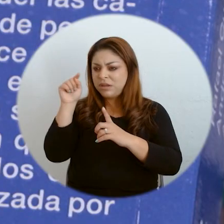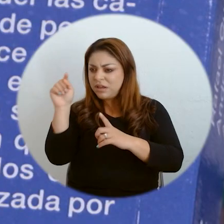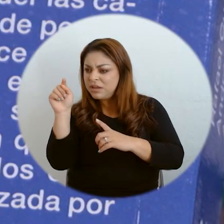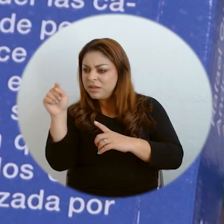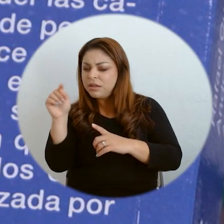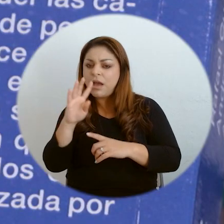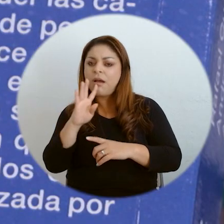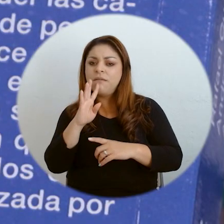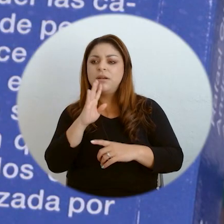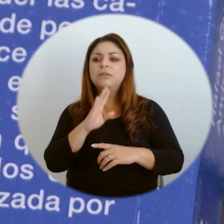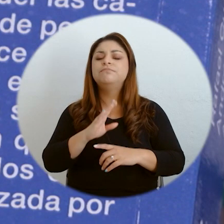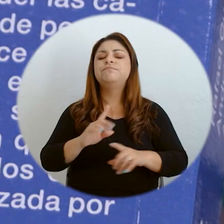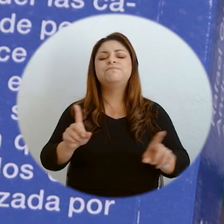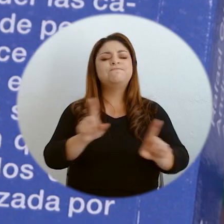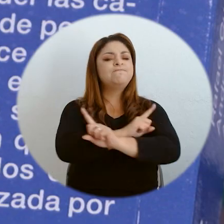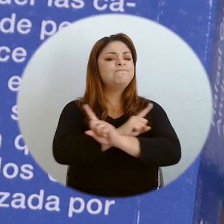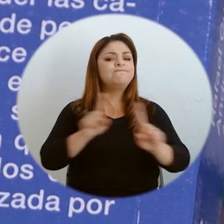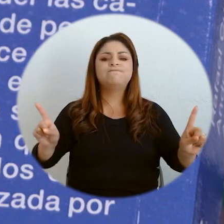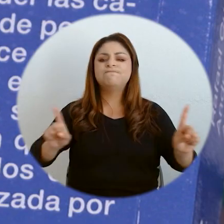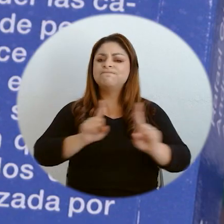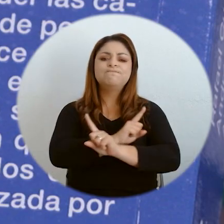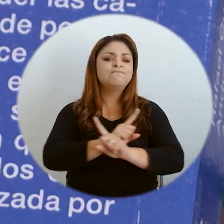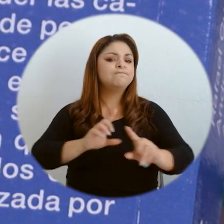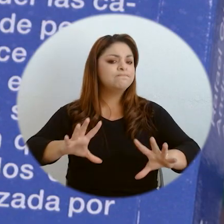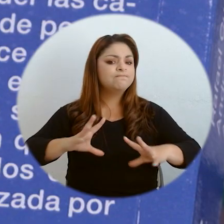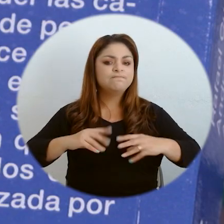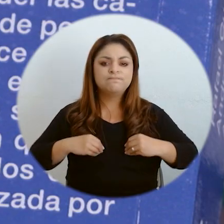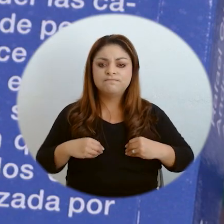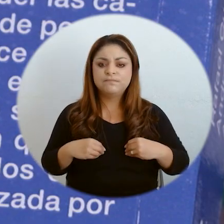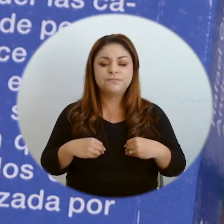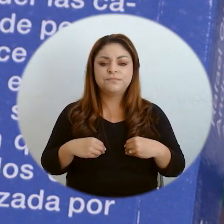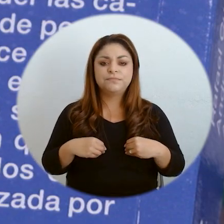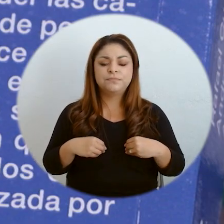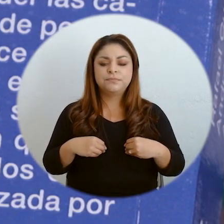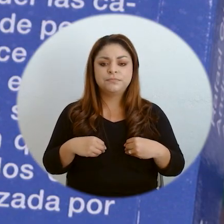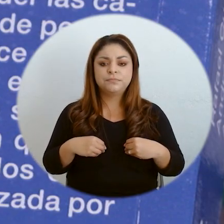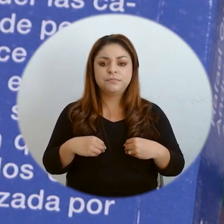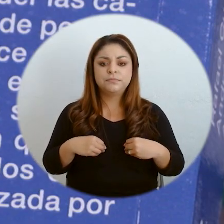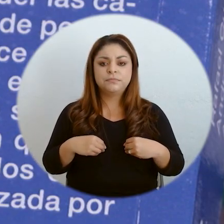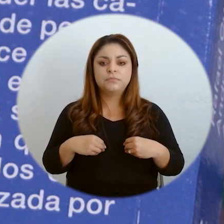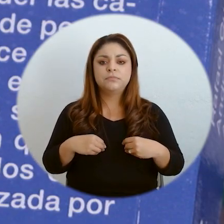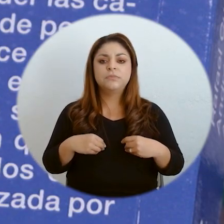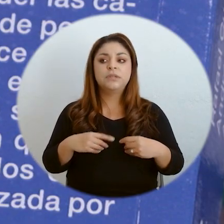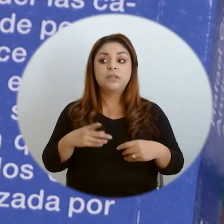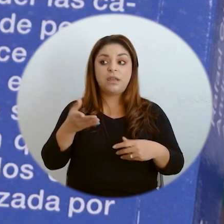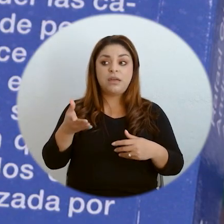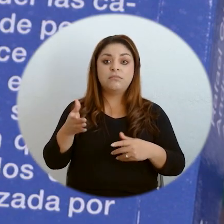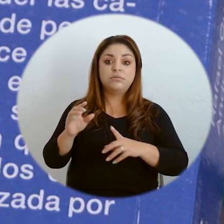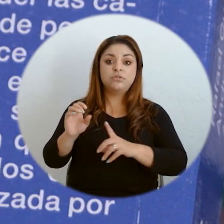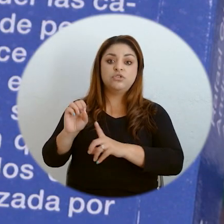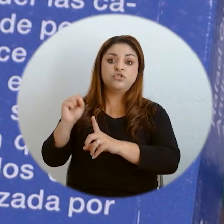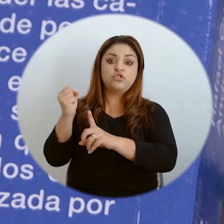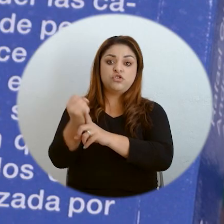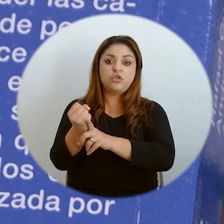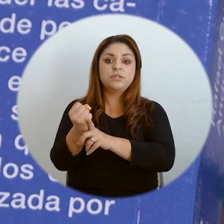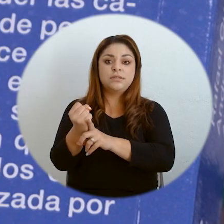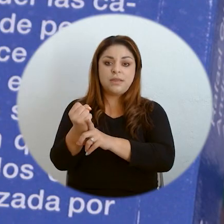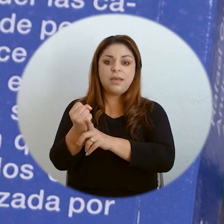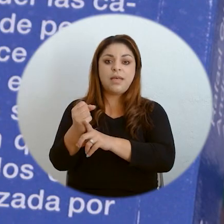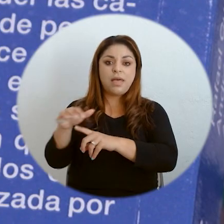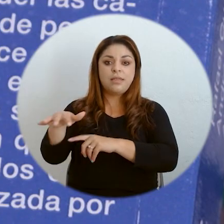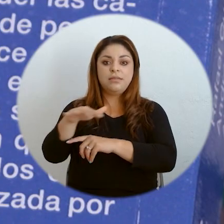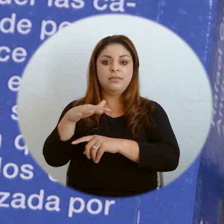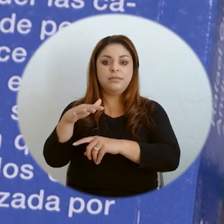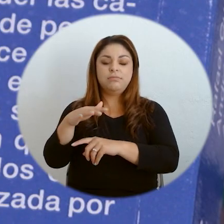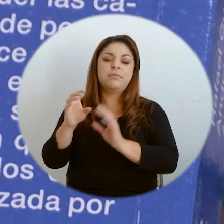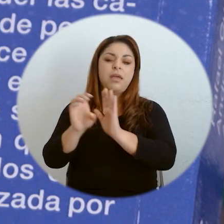nexo para oponerse a lo que nuestra sociedad desde diferentes